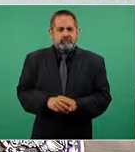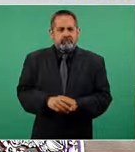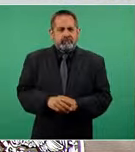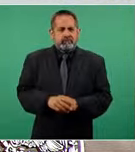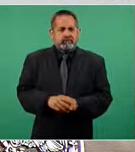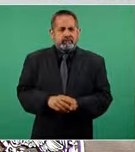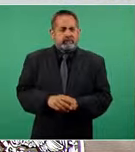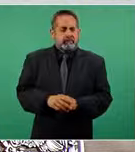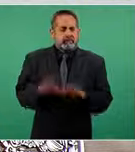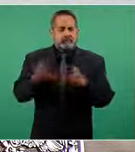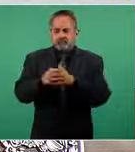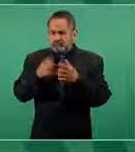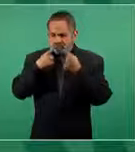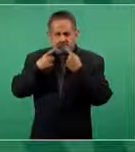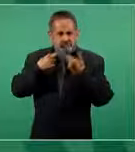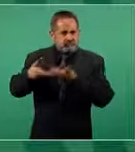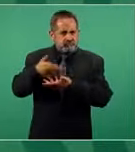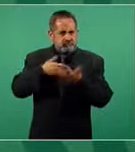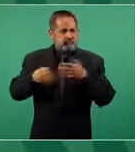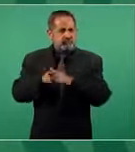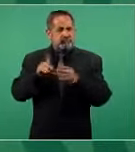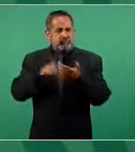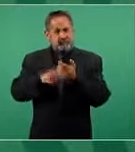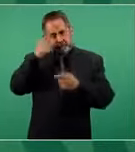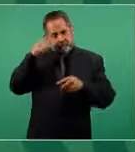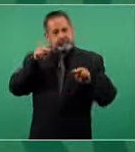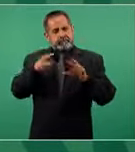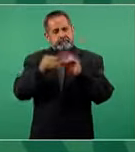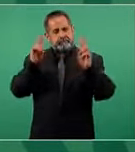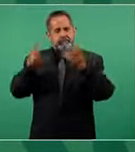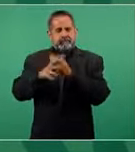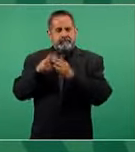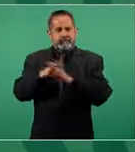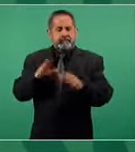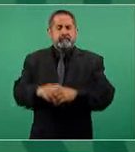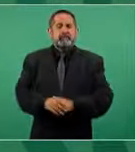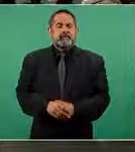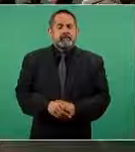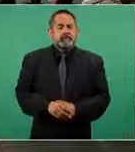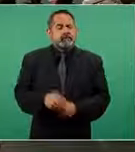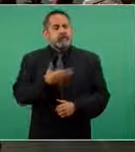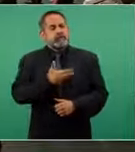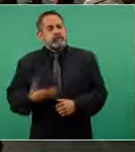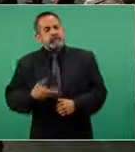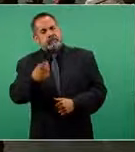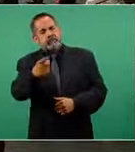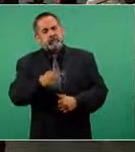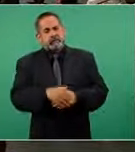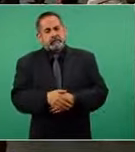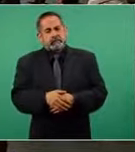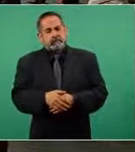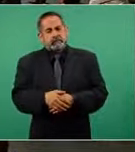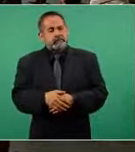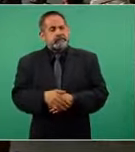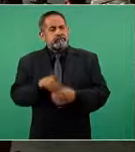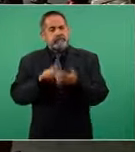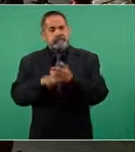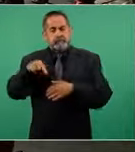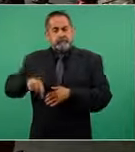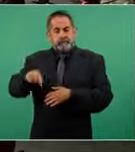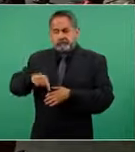Es un diálogo para tratar el tema migratorio. Presidente, los sistemas de inteligencia del